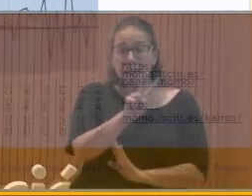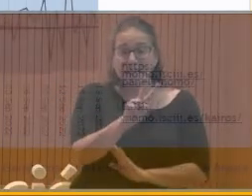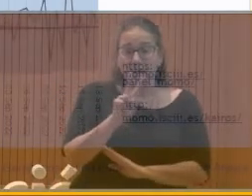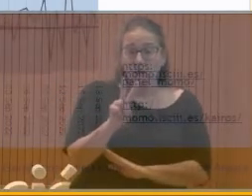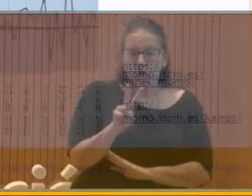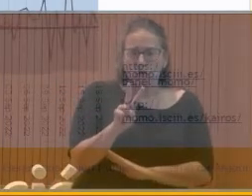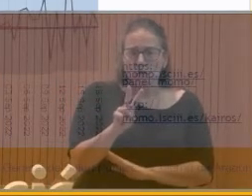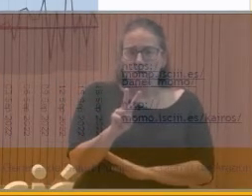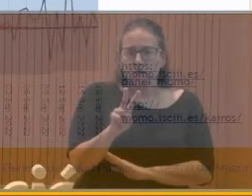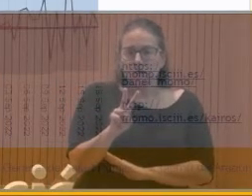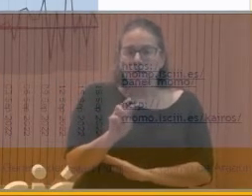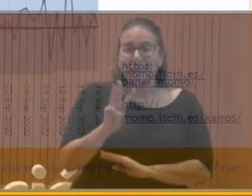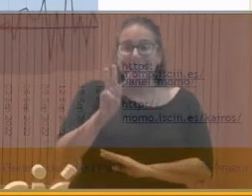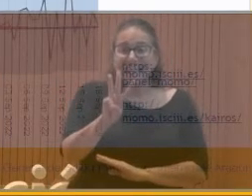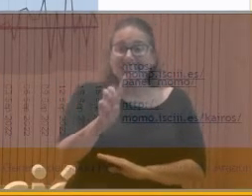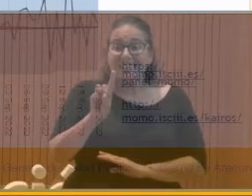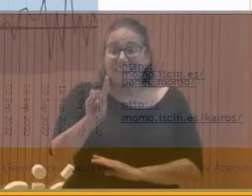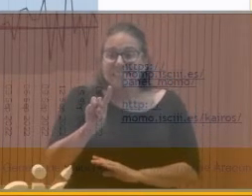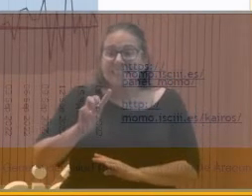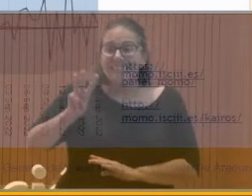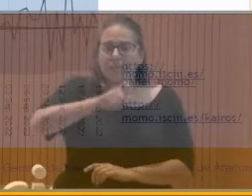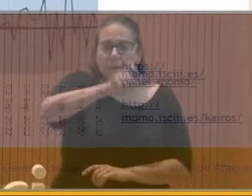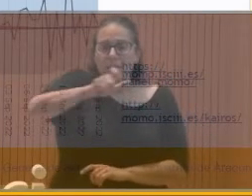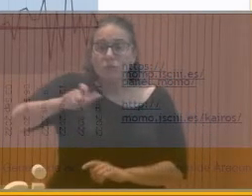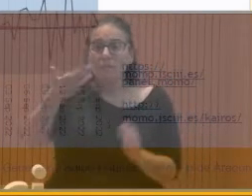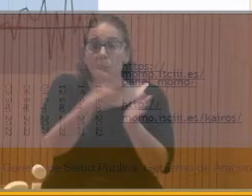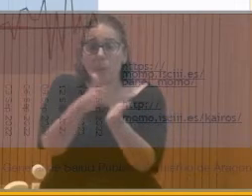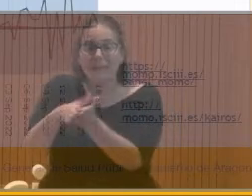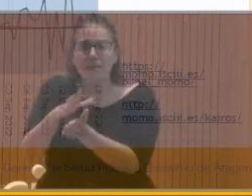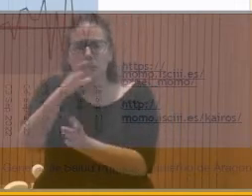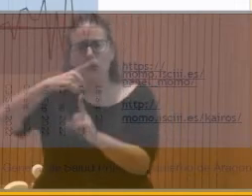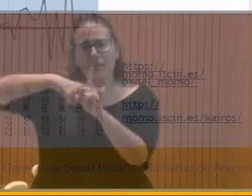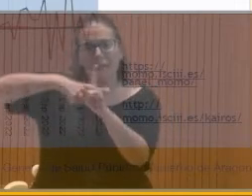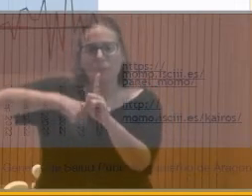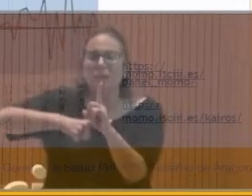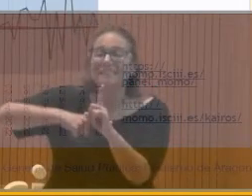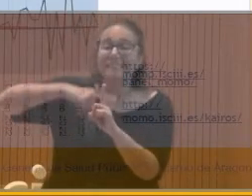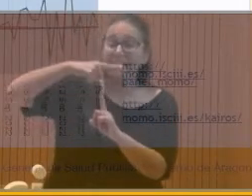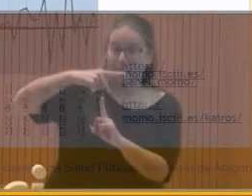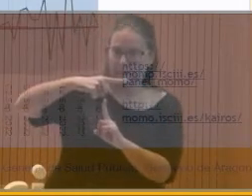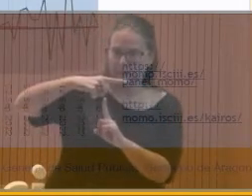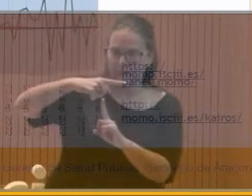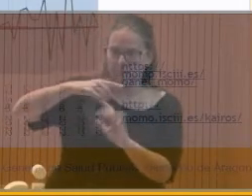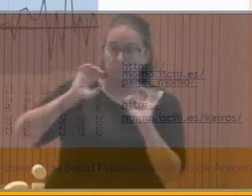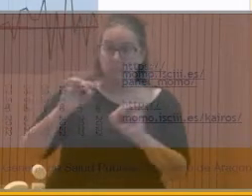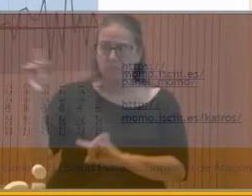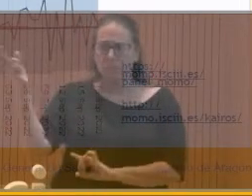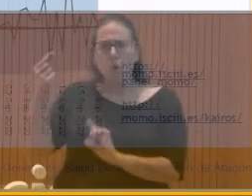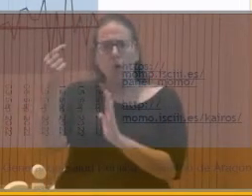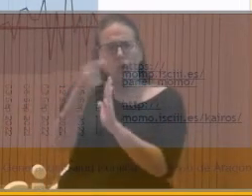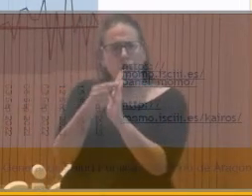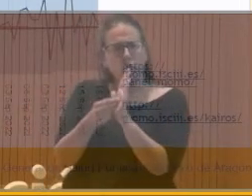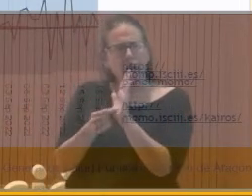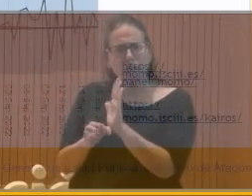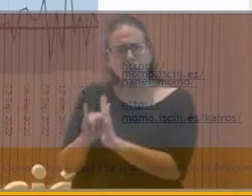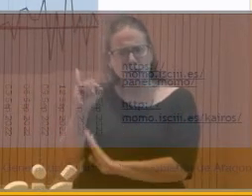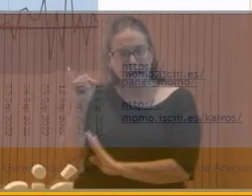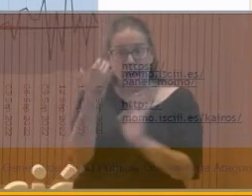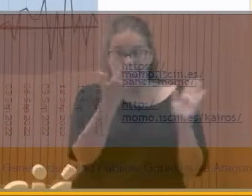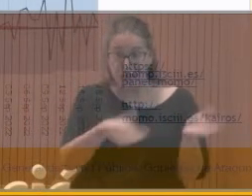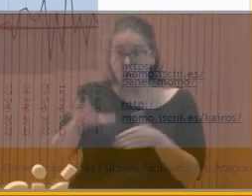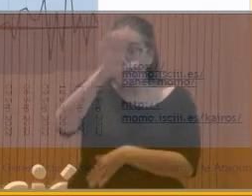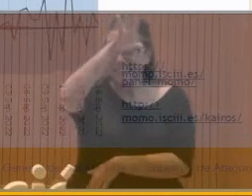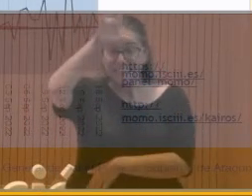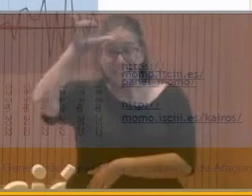313 muertes atribuibles a altas temperaturas. Por tanto, con esto hemos tenido unos datos de que el calor, las olas de